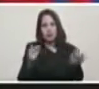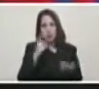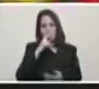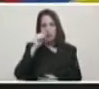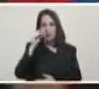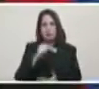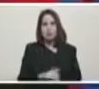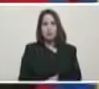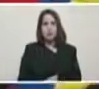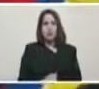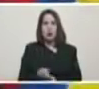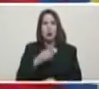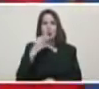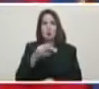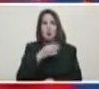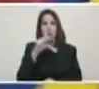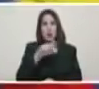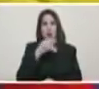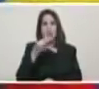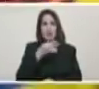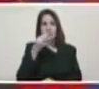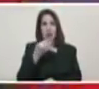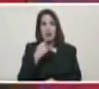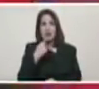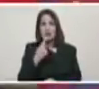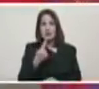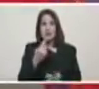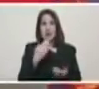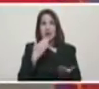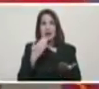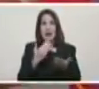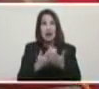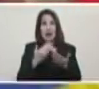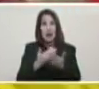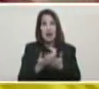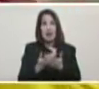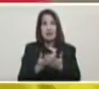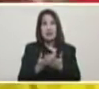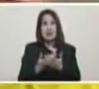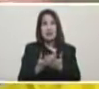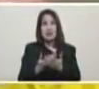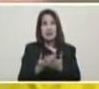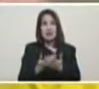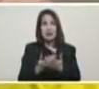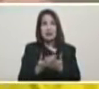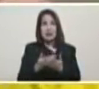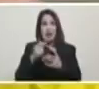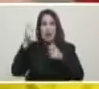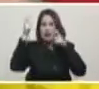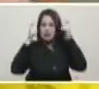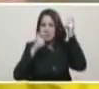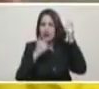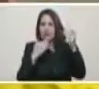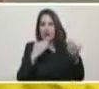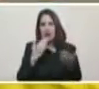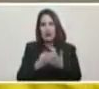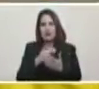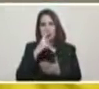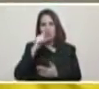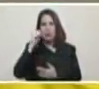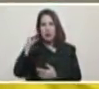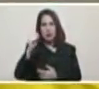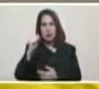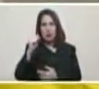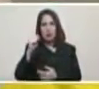Buenas tardes primero que todo darle las gracias señor presidente darle las gracias al comandante Hugo Rafael Chávez fría a mi